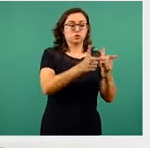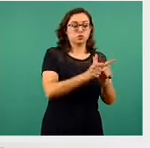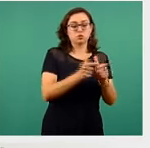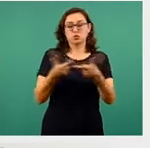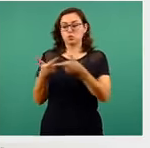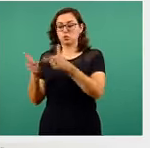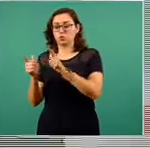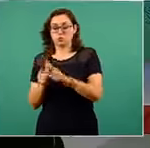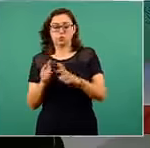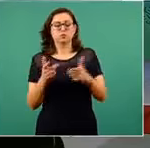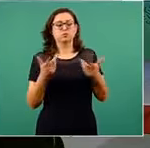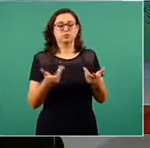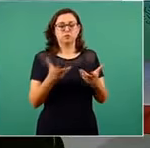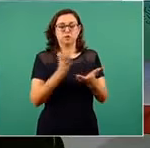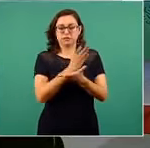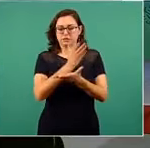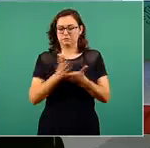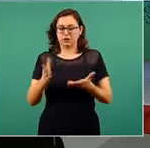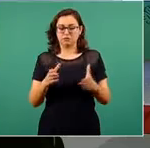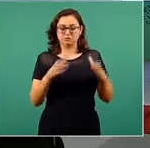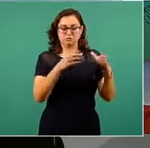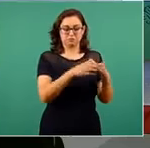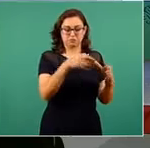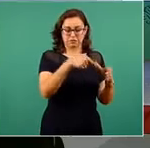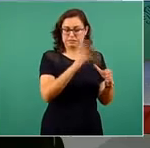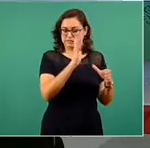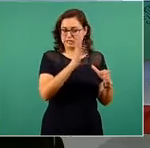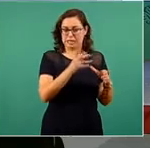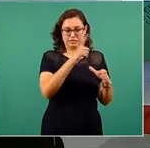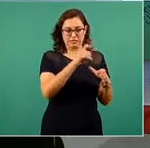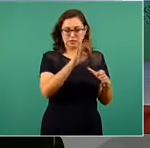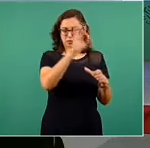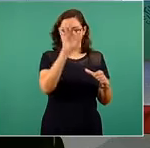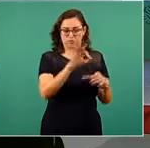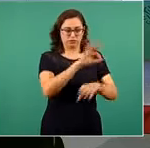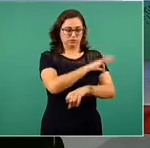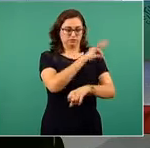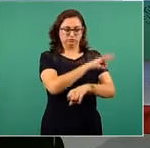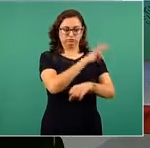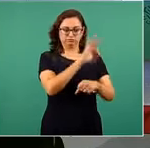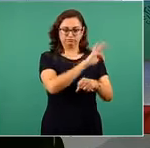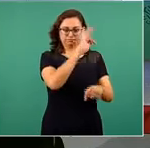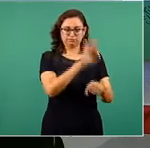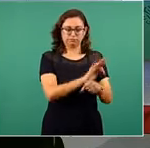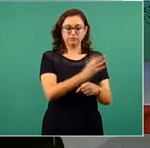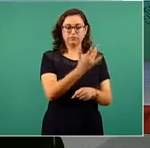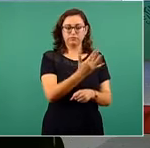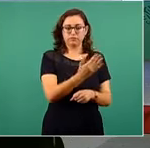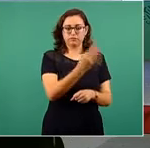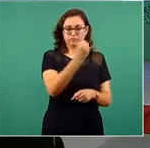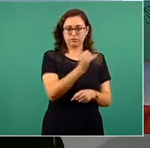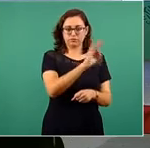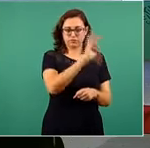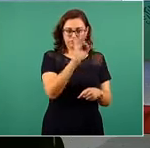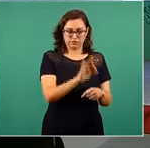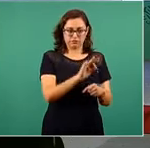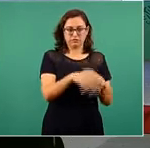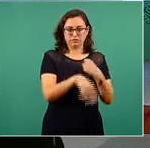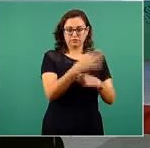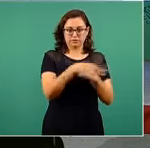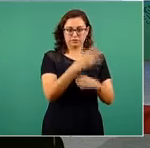más fácilmente identificable, de esquemas completos, que es 59%, 14 millones,